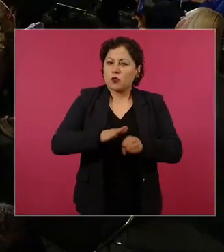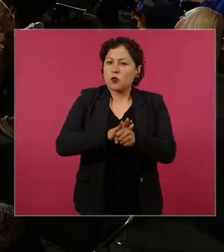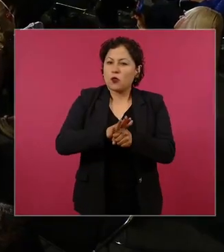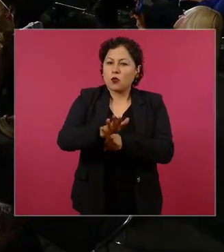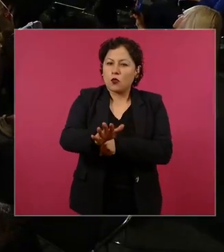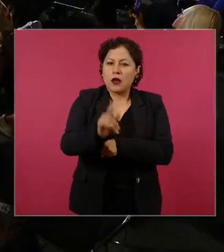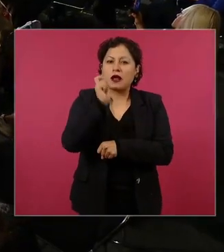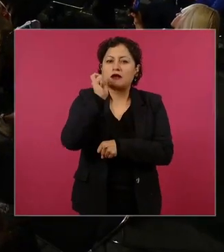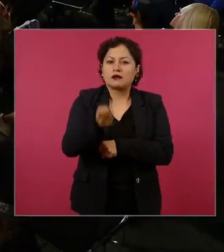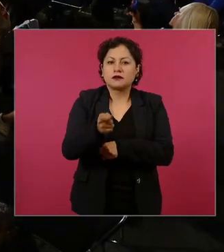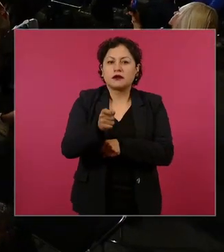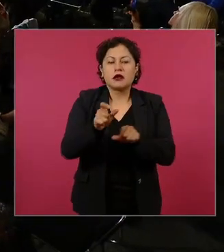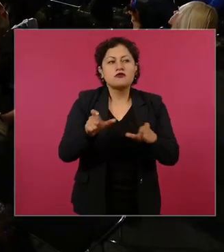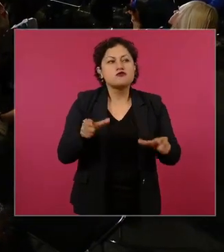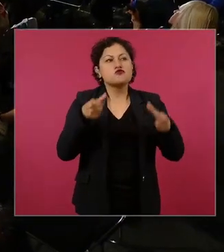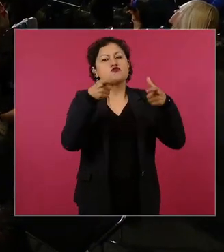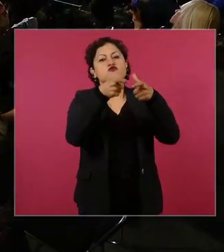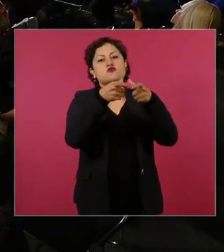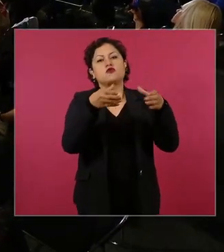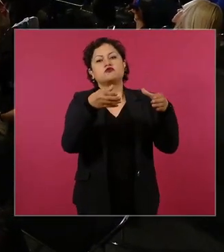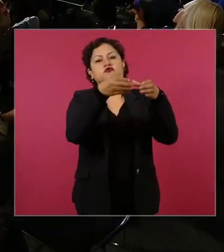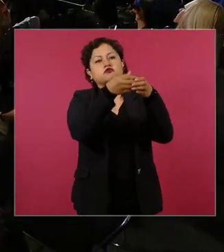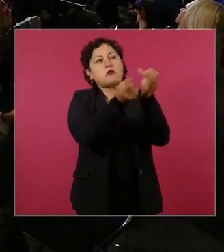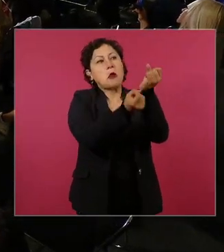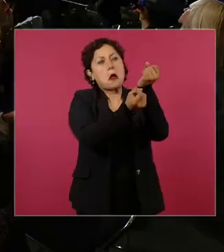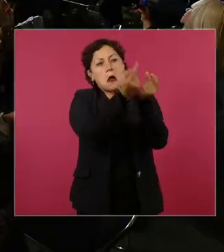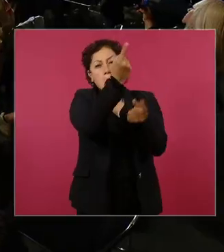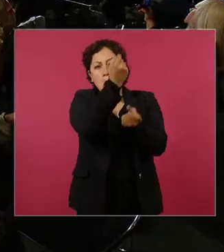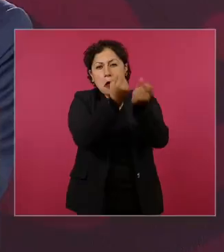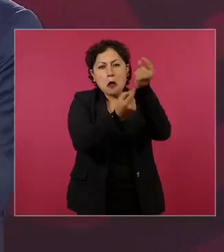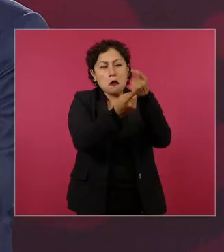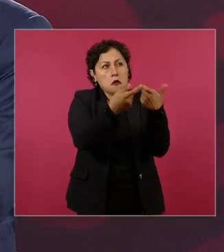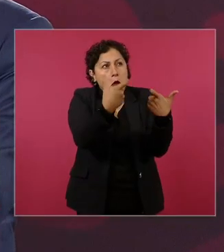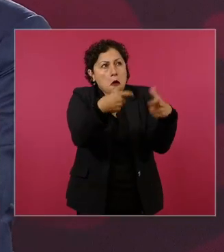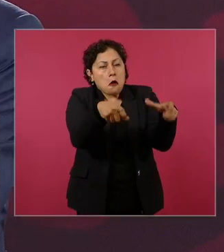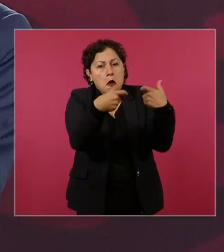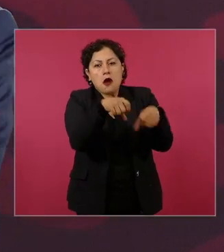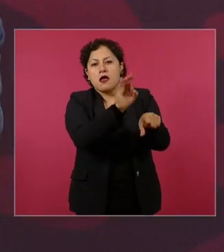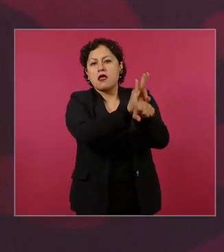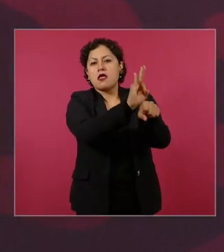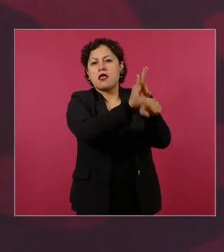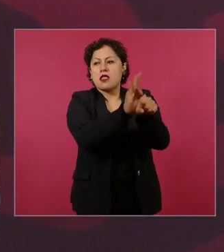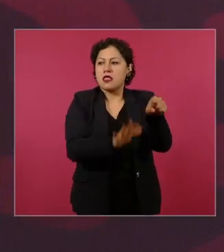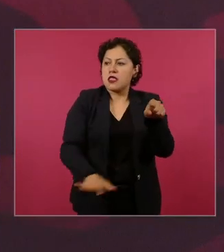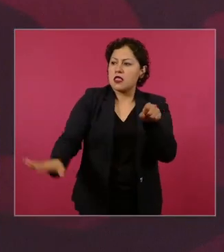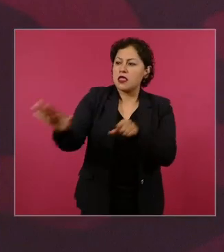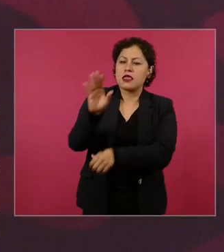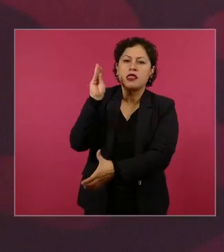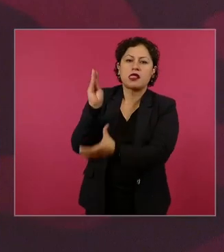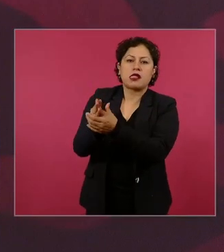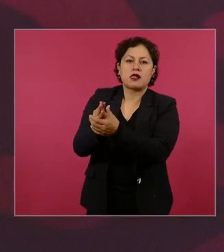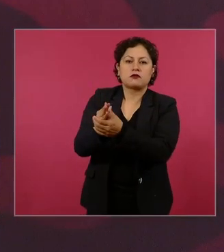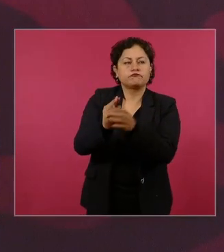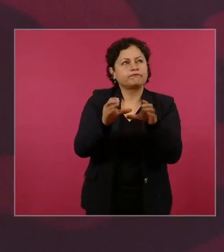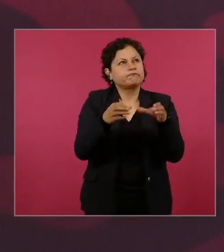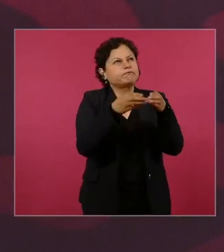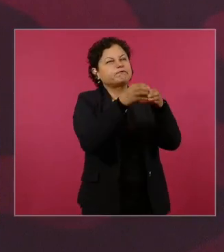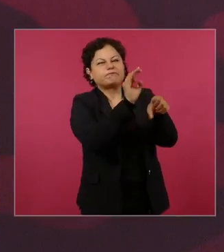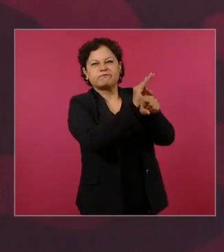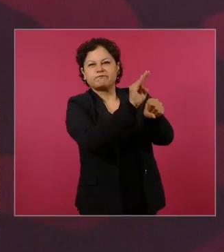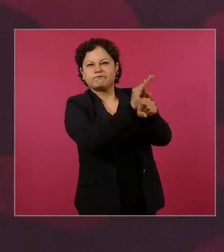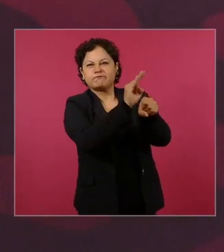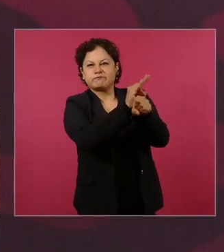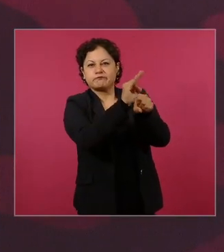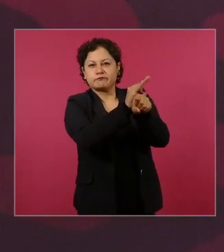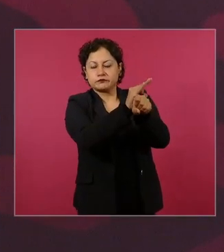México, como se prolongó mucho esa política neoliberal, neoporfirista,